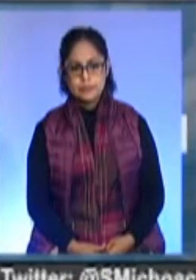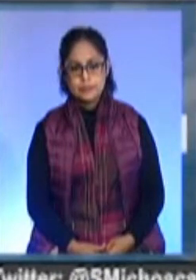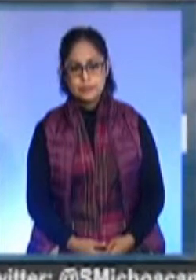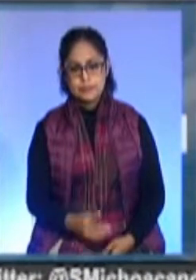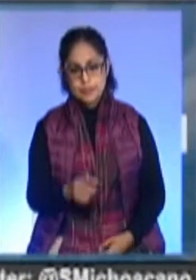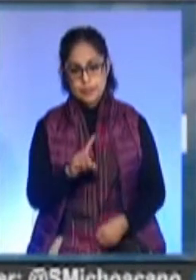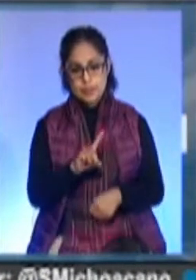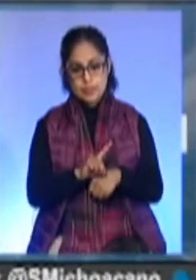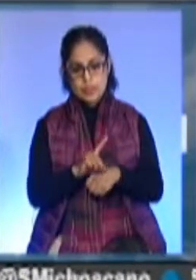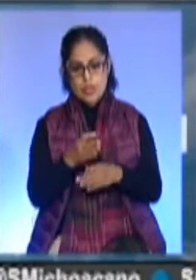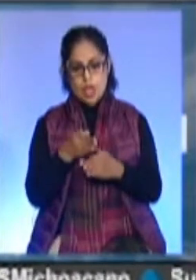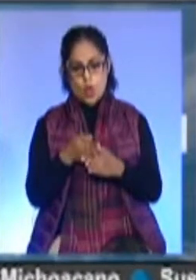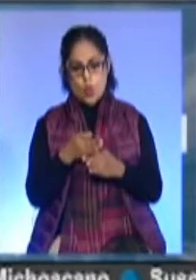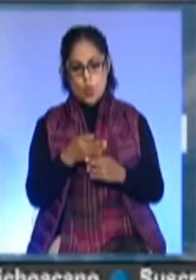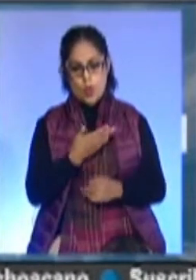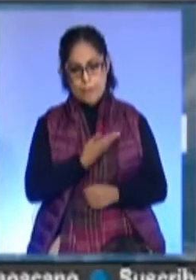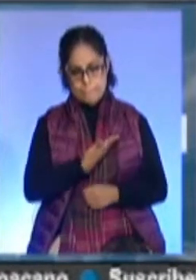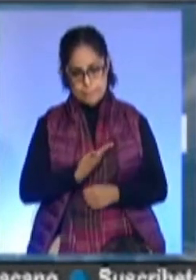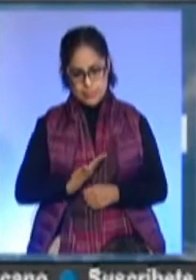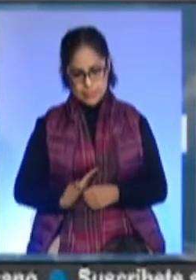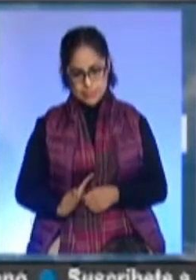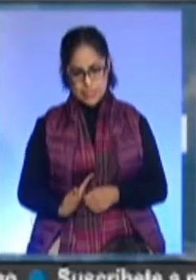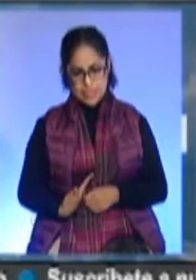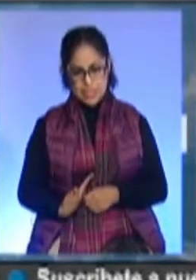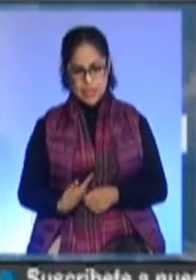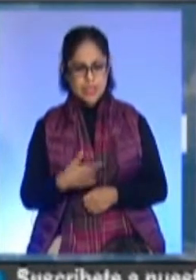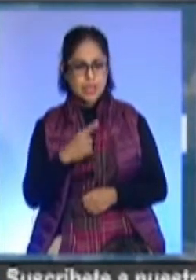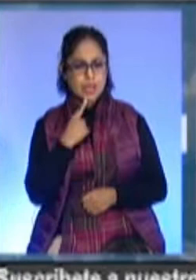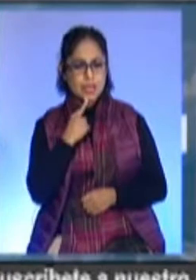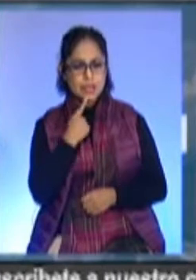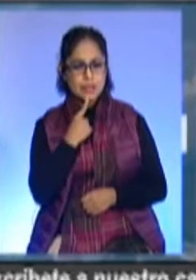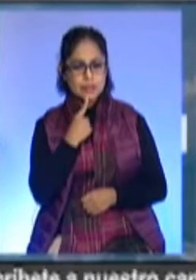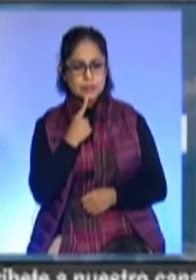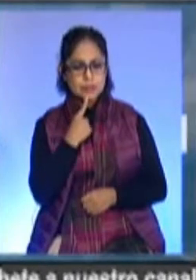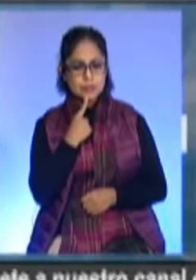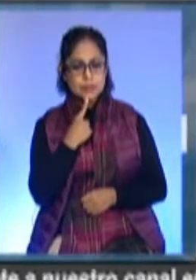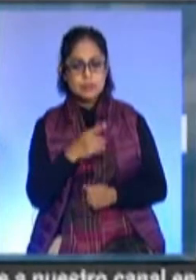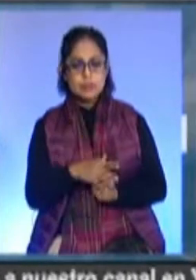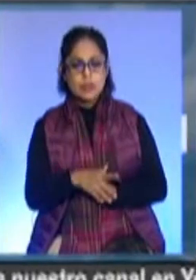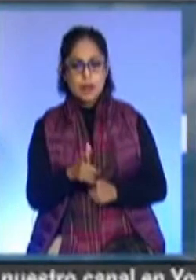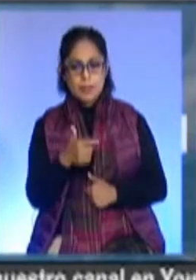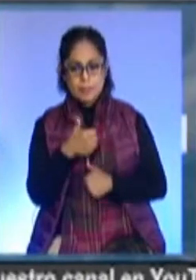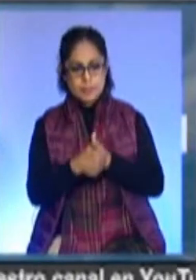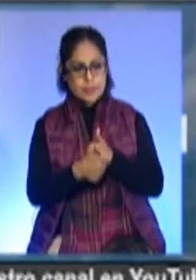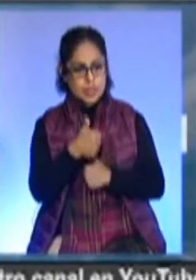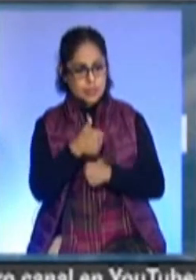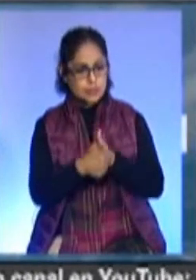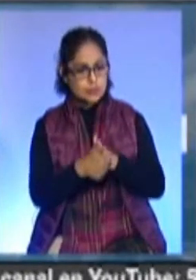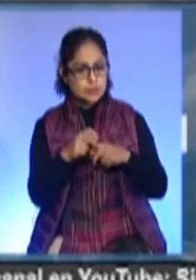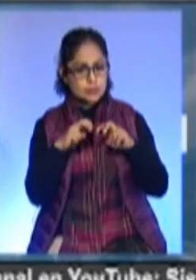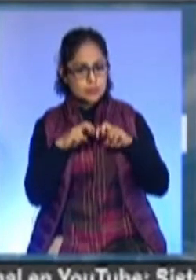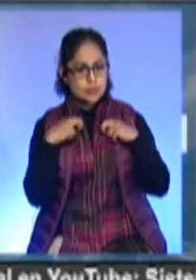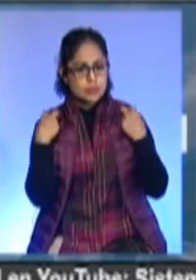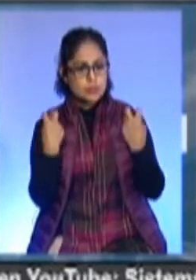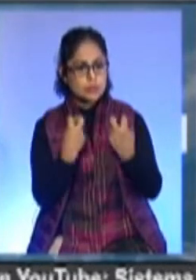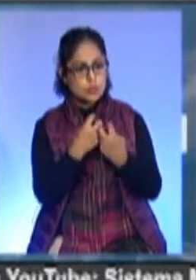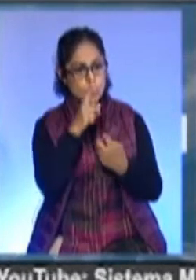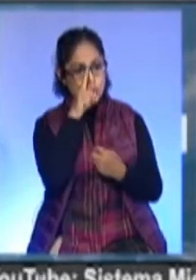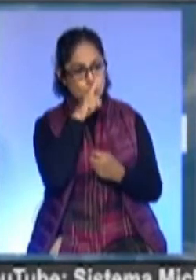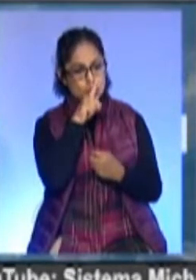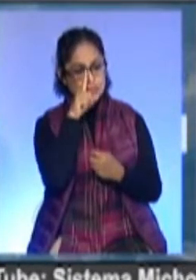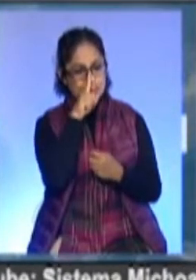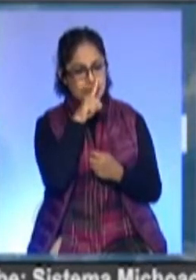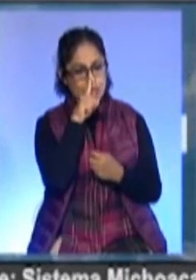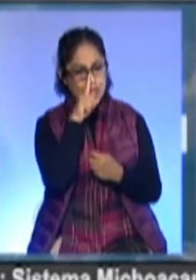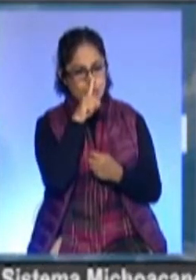Mire, y el día de hoy el presidente de la República, Andrés Manuel López Obrador, tuvo participación en una sesión del Consejo de Seguridad de Naciones